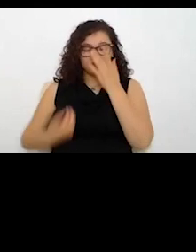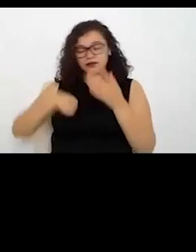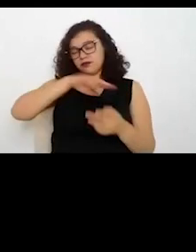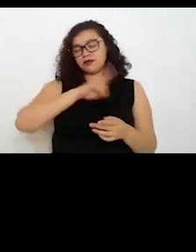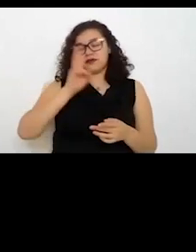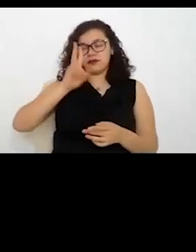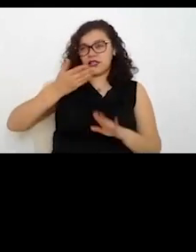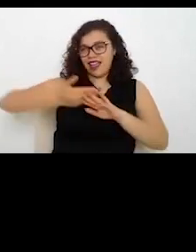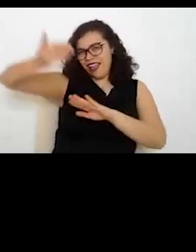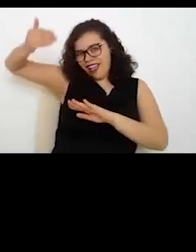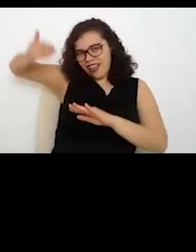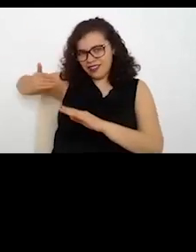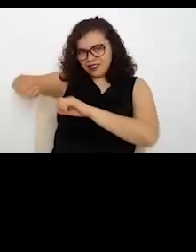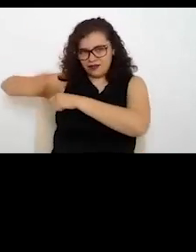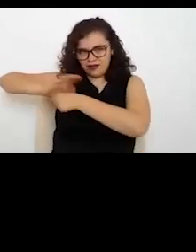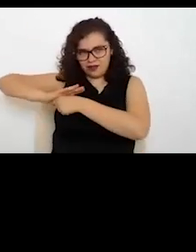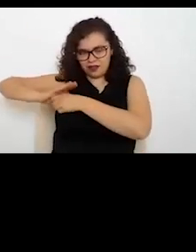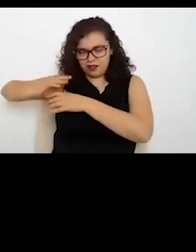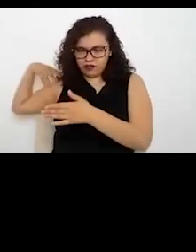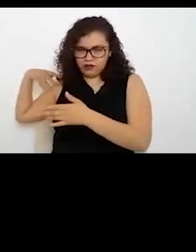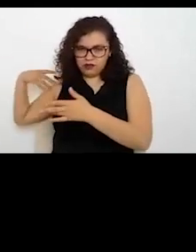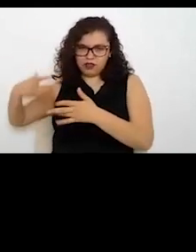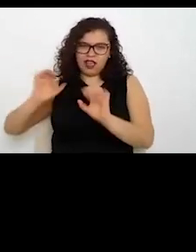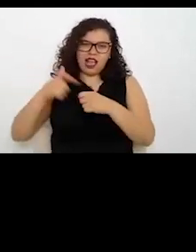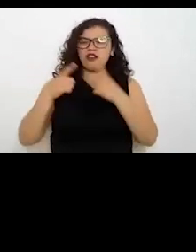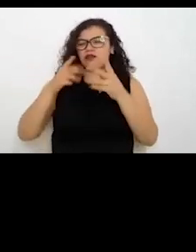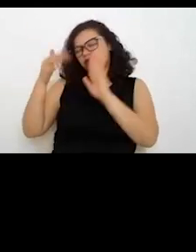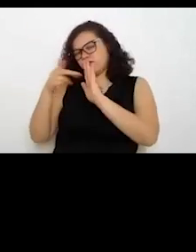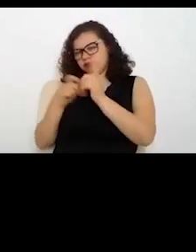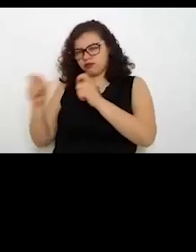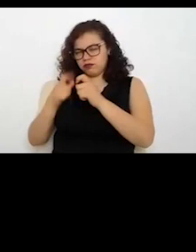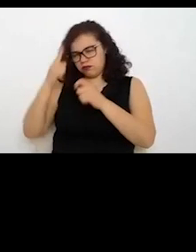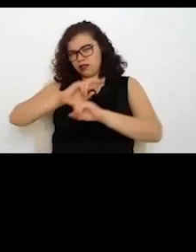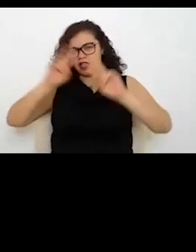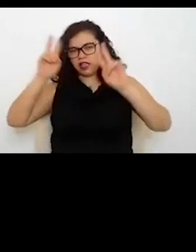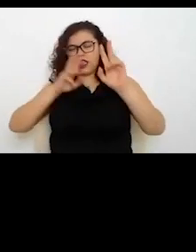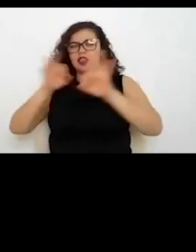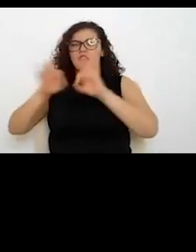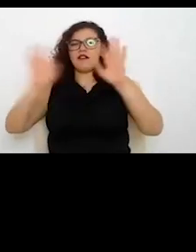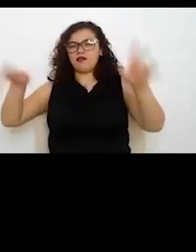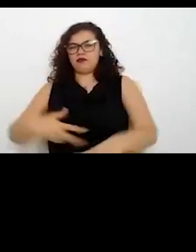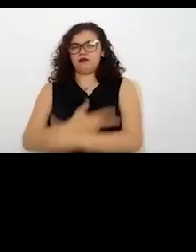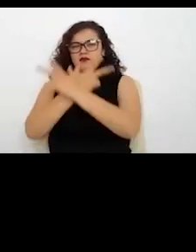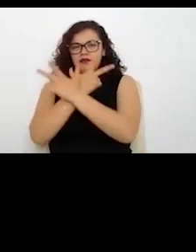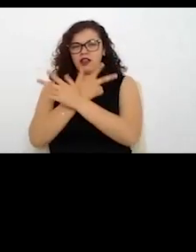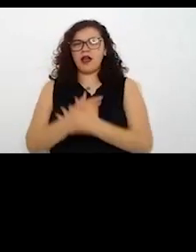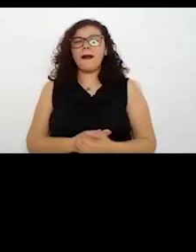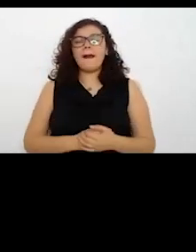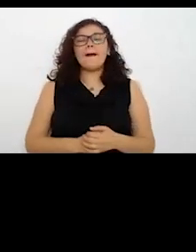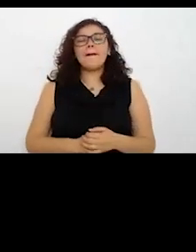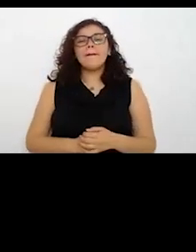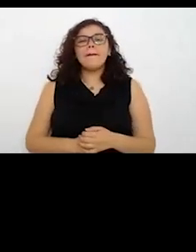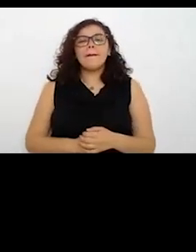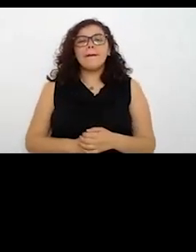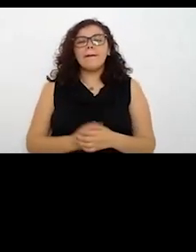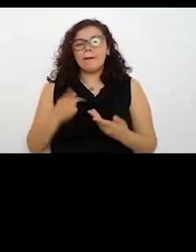anterior a la pandemia, no había una regulación en específica respecto al teletrabajo. Sin embargo, justamente la